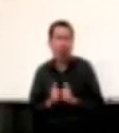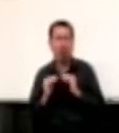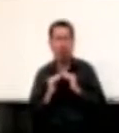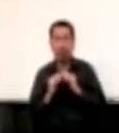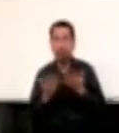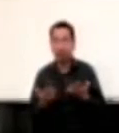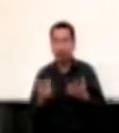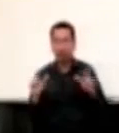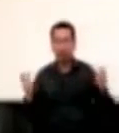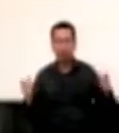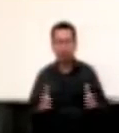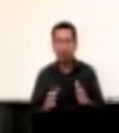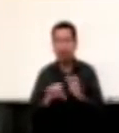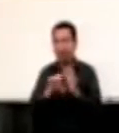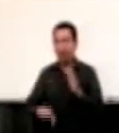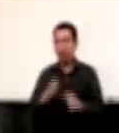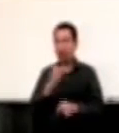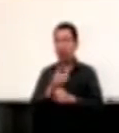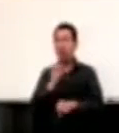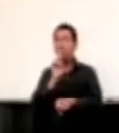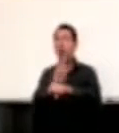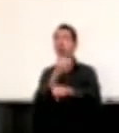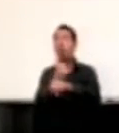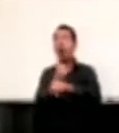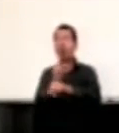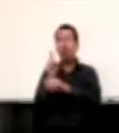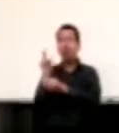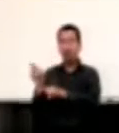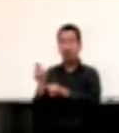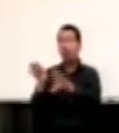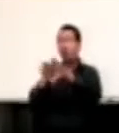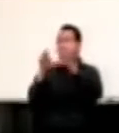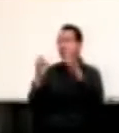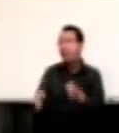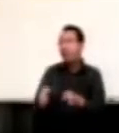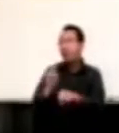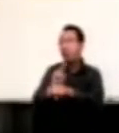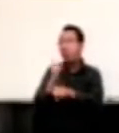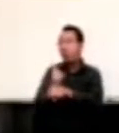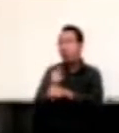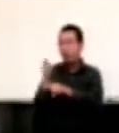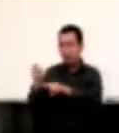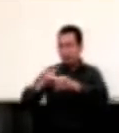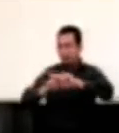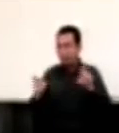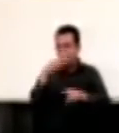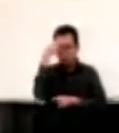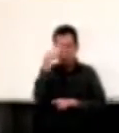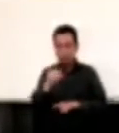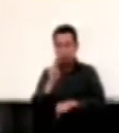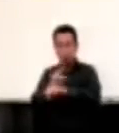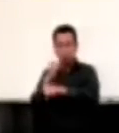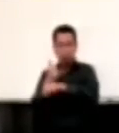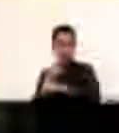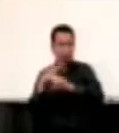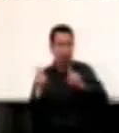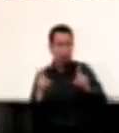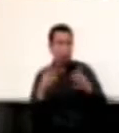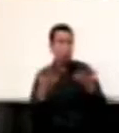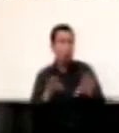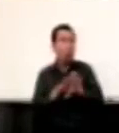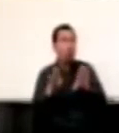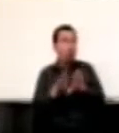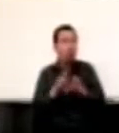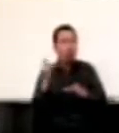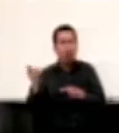Se menciona por ejemplo Uruguay, pero ¿qué tipo de sistema electoral tiene diferente de México? Y si ese sistema electoral diferente aporta,